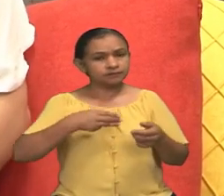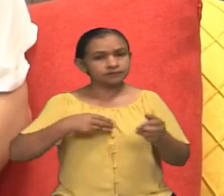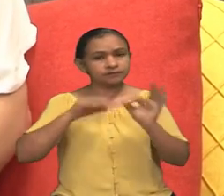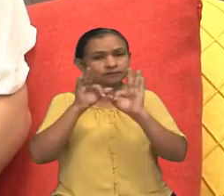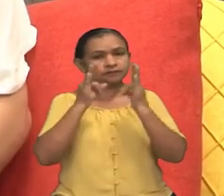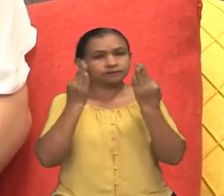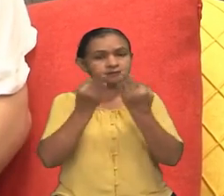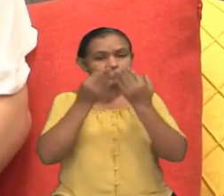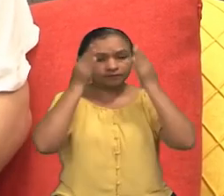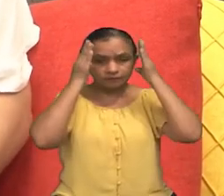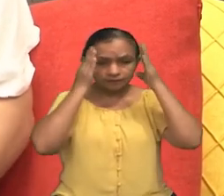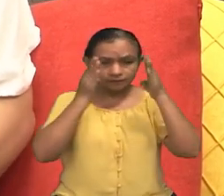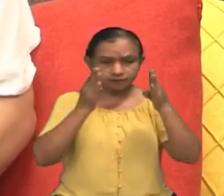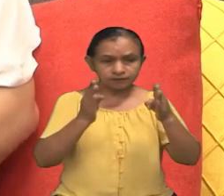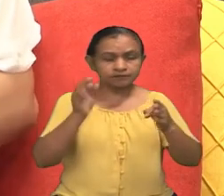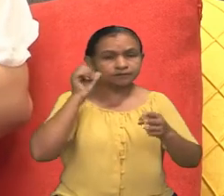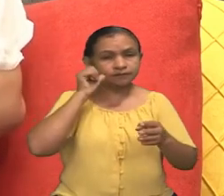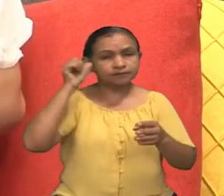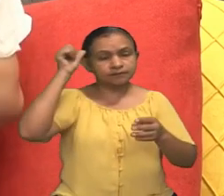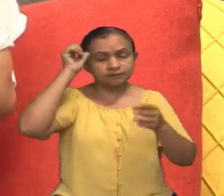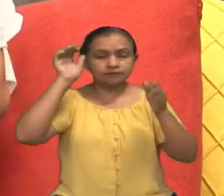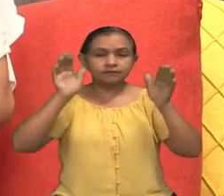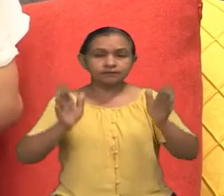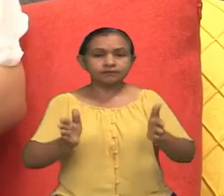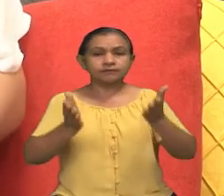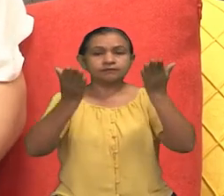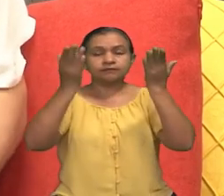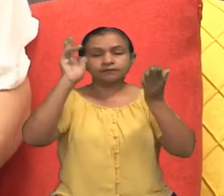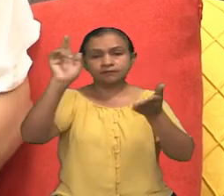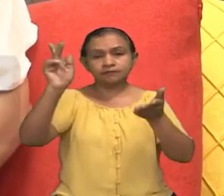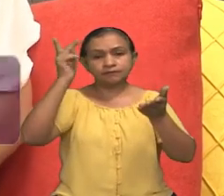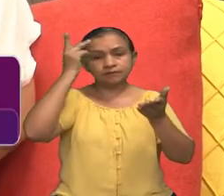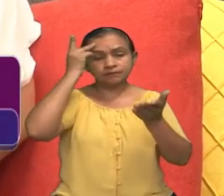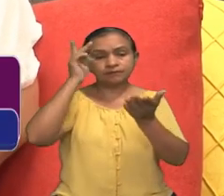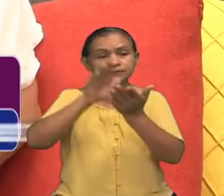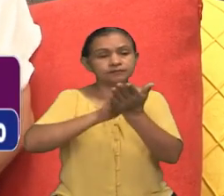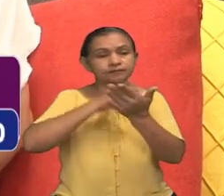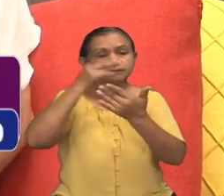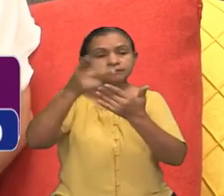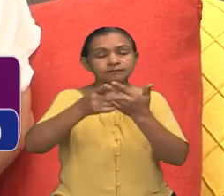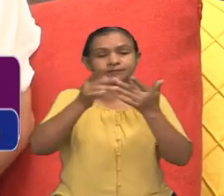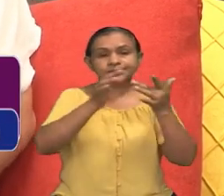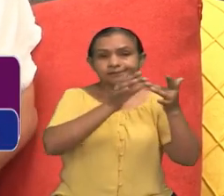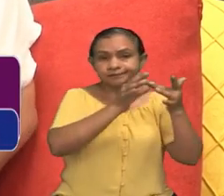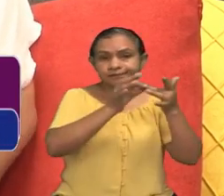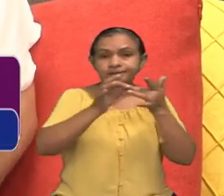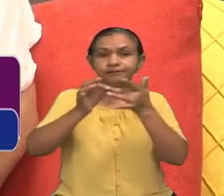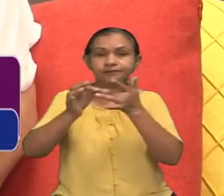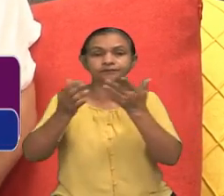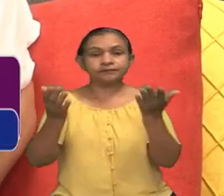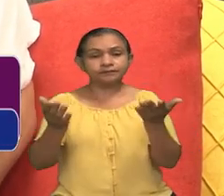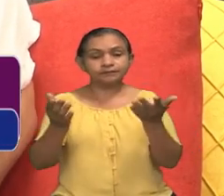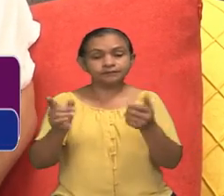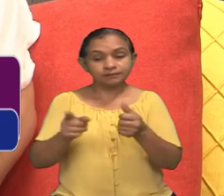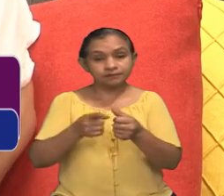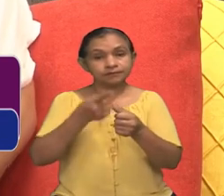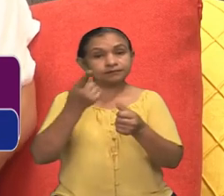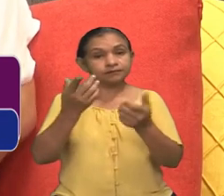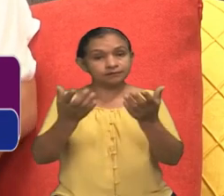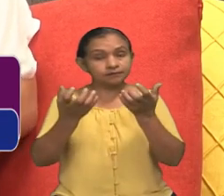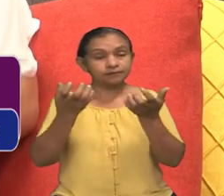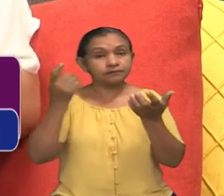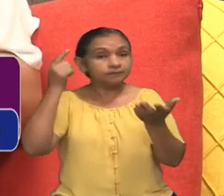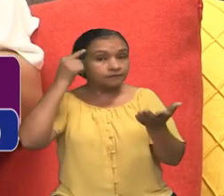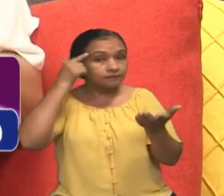a los adultos mayores a través de políticas y programas específicos para ellos. Lo primero que tenemos que